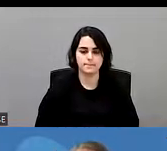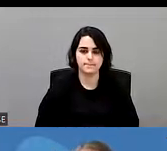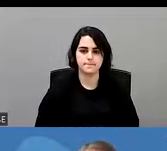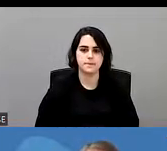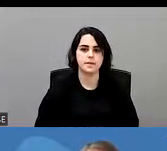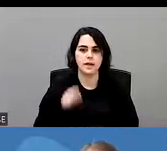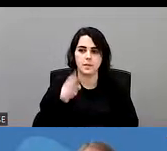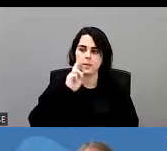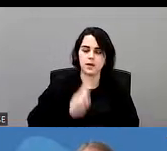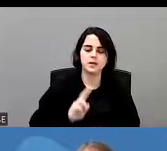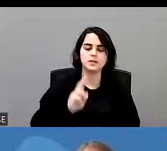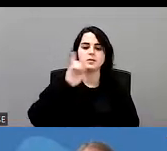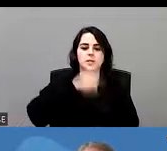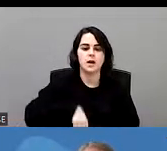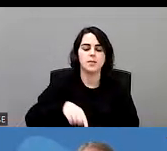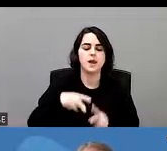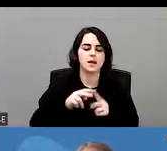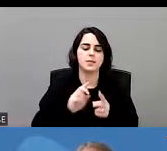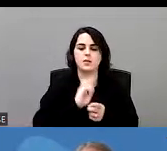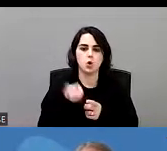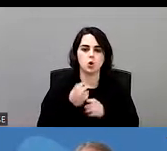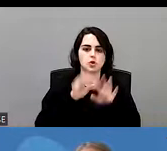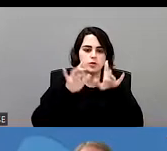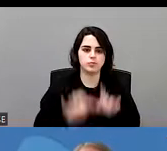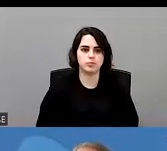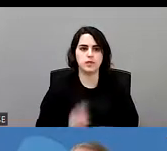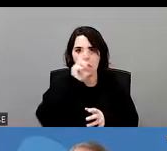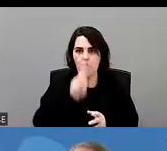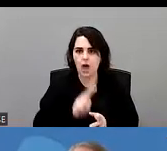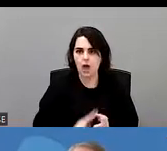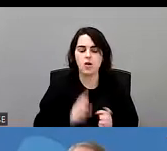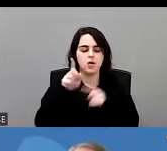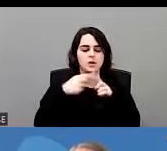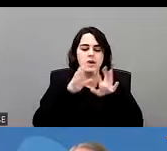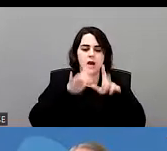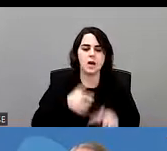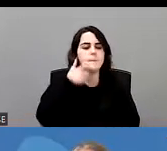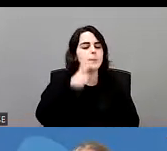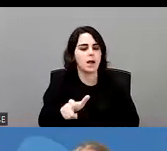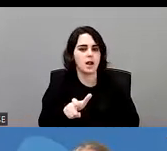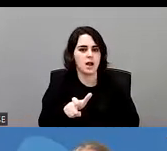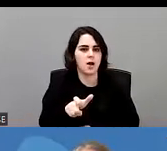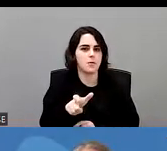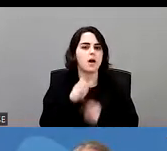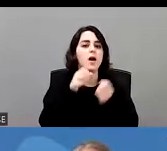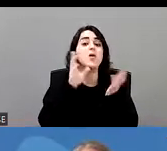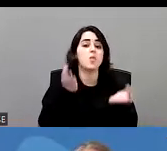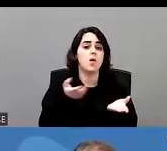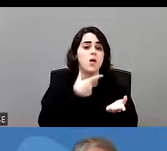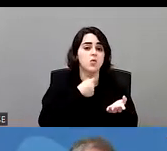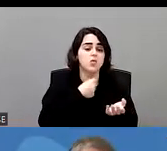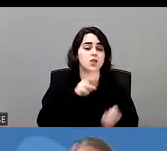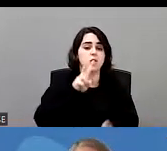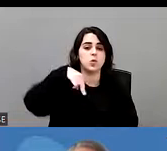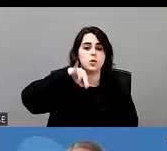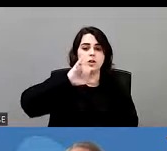hemos visto cómo ha utilizado también otra herramienta, que es el teclado con la lectoescritura, para escribir que a ella lo que le gusta es el unicornio, que le